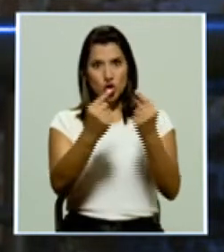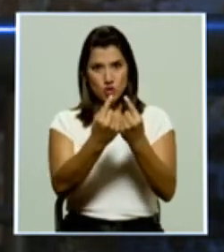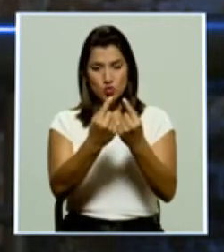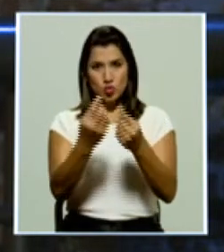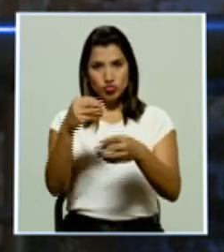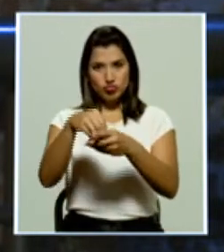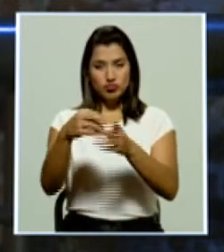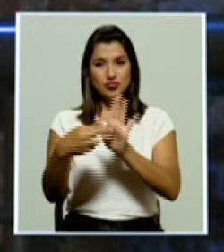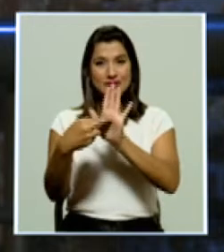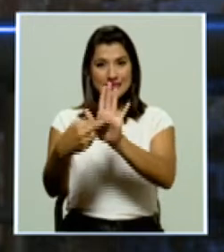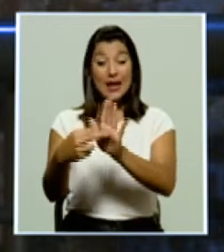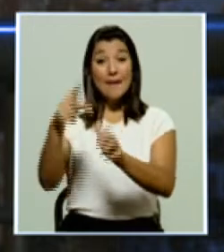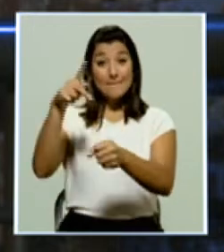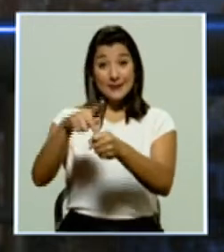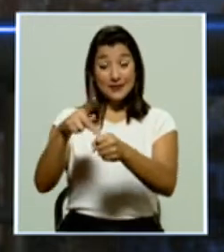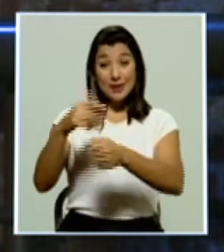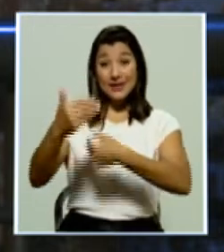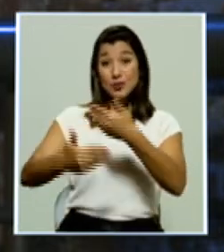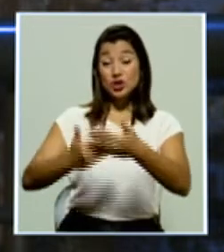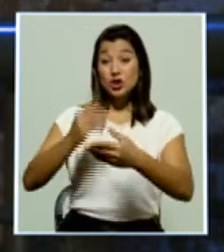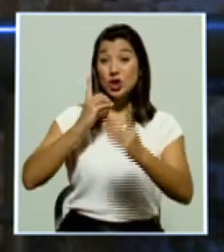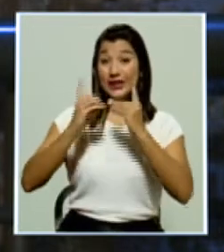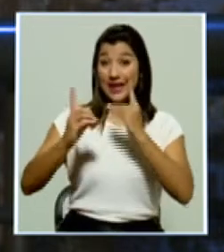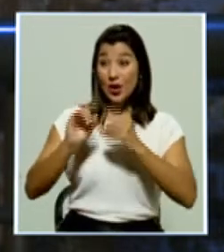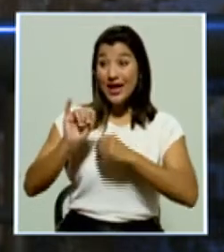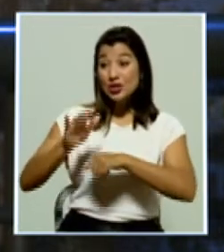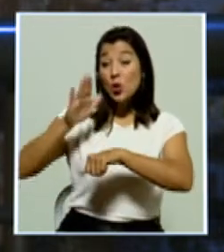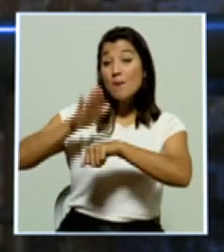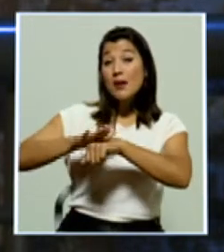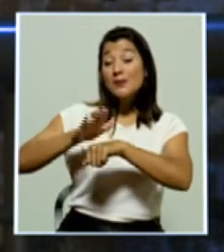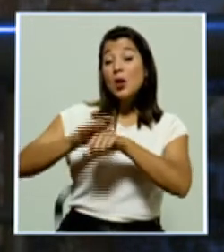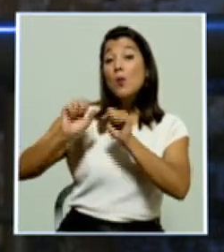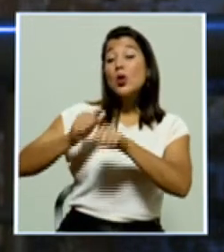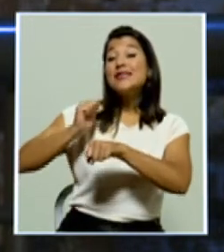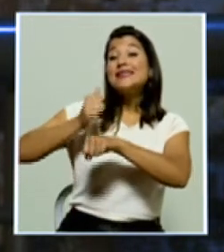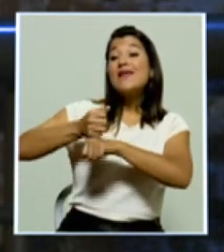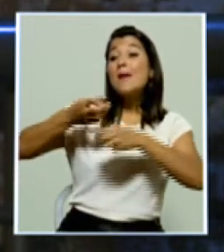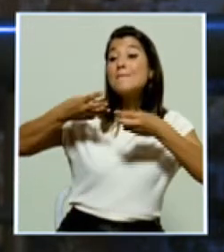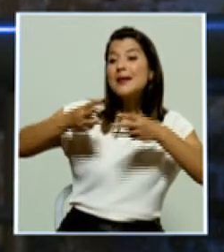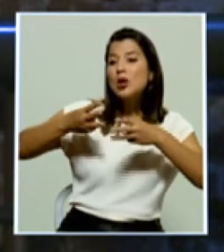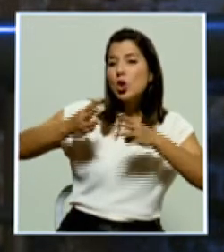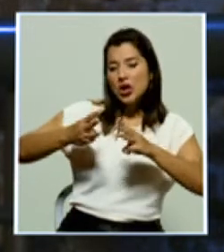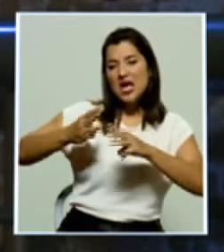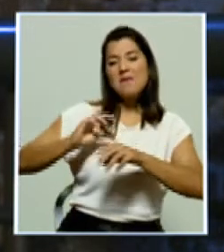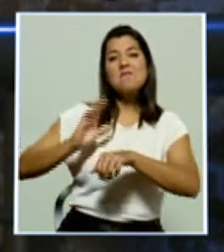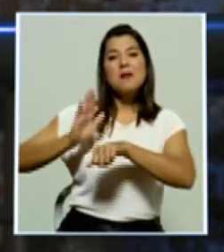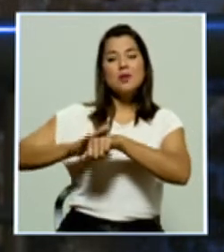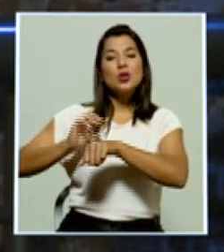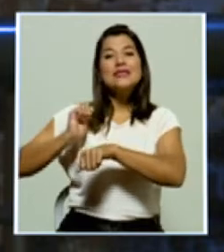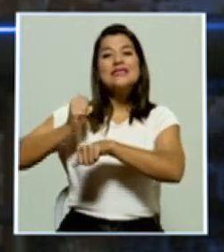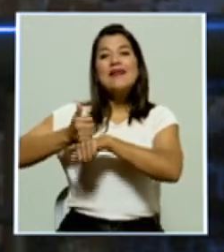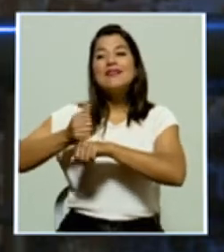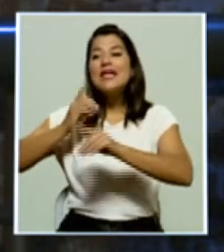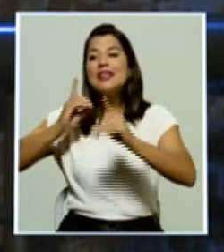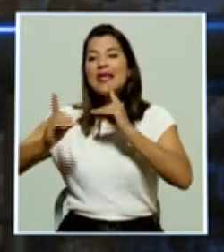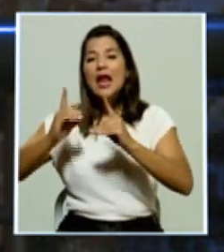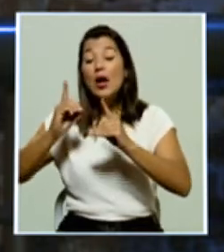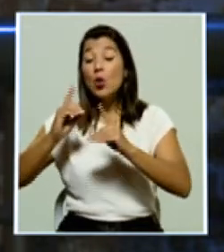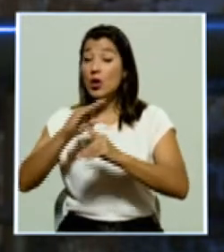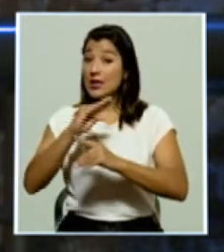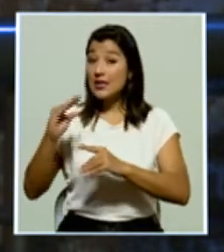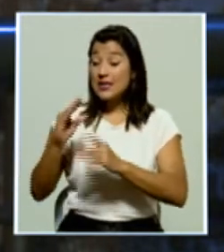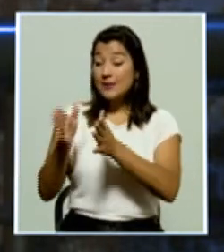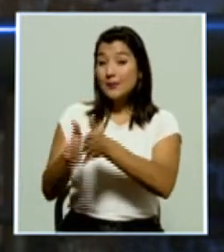que participaron de esta mesa, permitió crear una metodología y un mecanismo de diálogo, para lo cual se